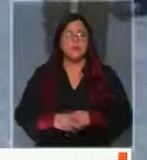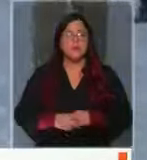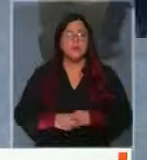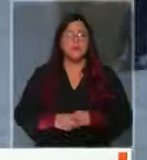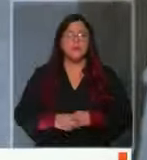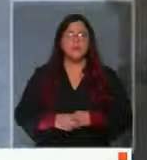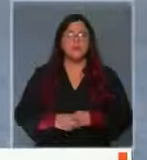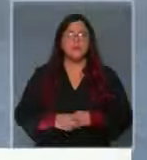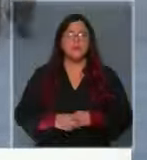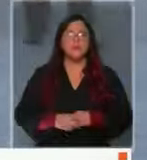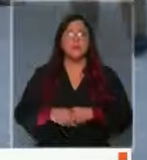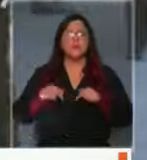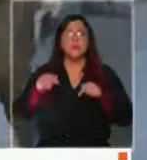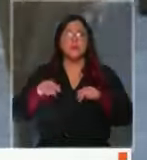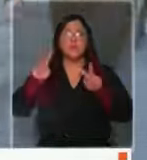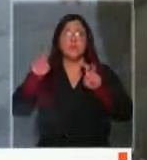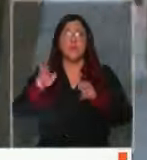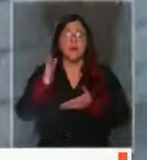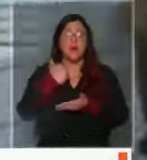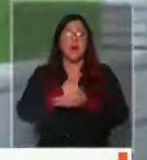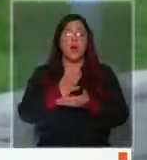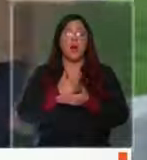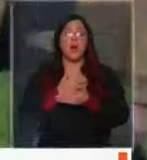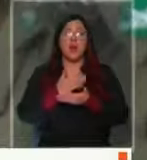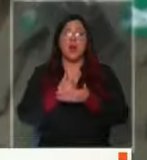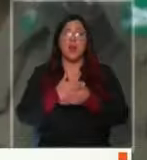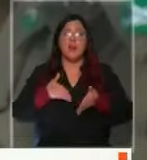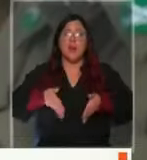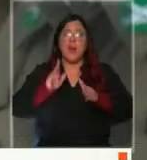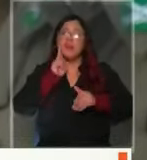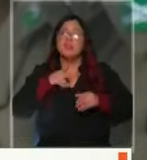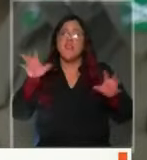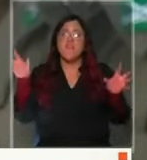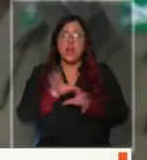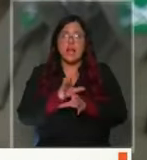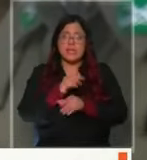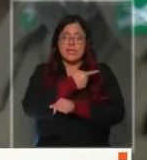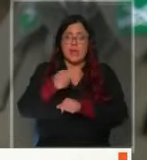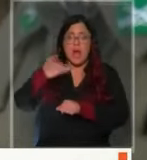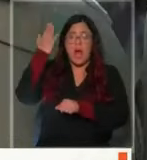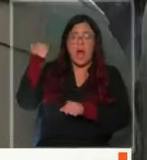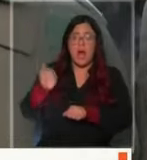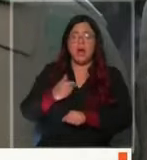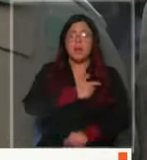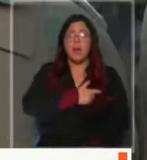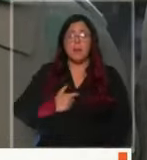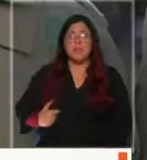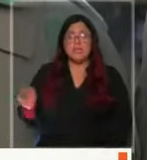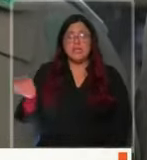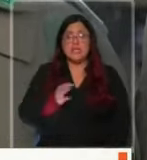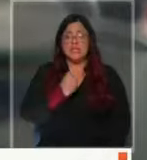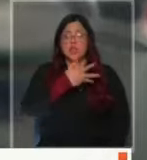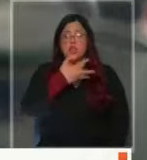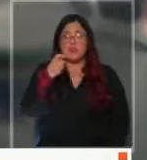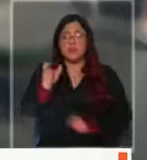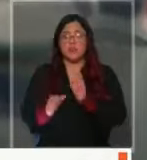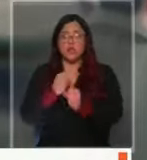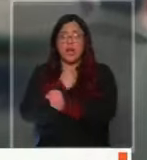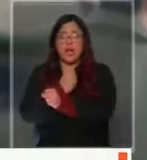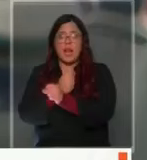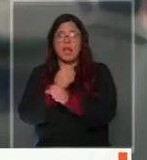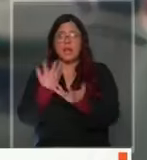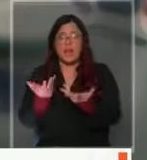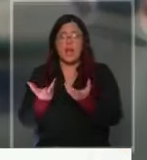Nueva fase del plan Calles Sin Violencia lanzada hace una semana. El presidente de la República anunciaba que 900 carabineros se incorporaban